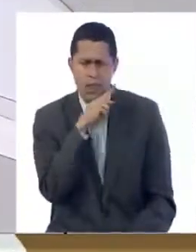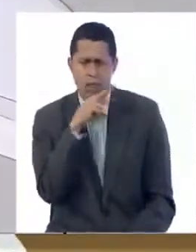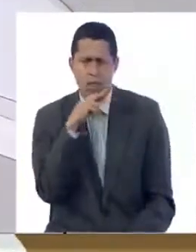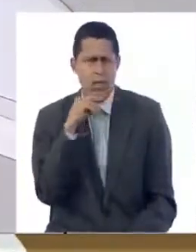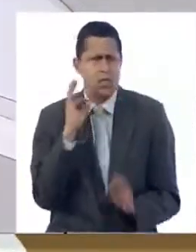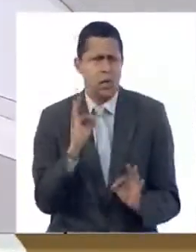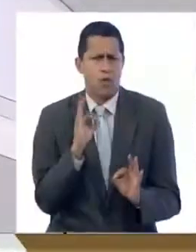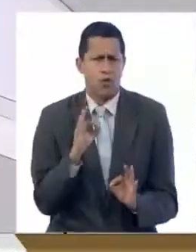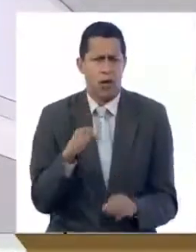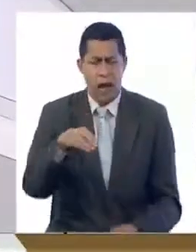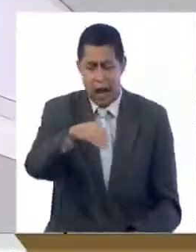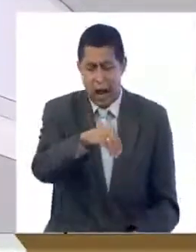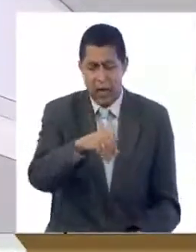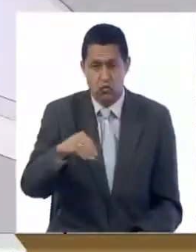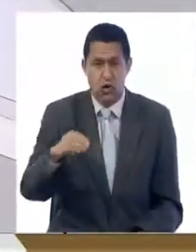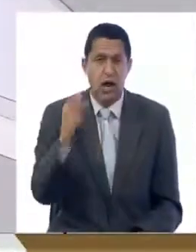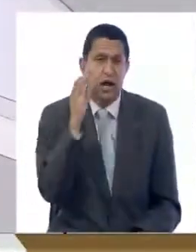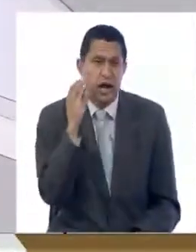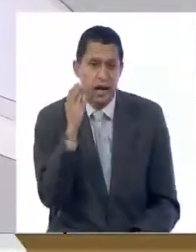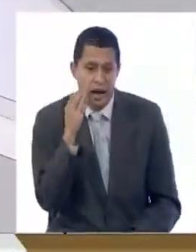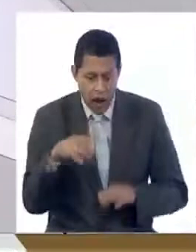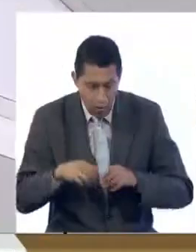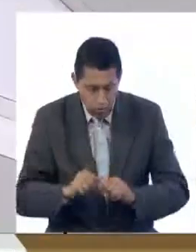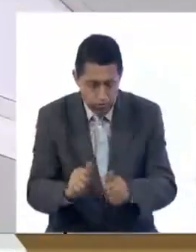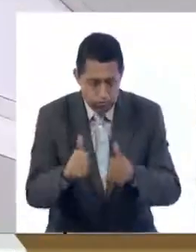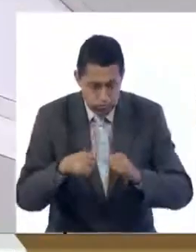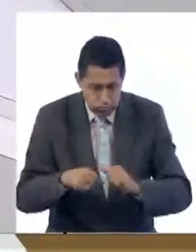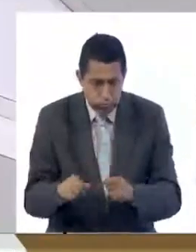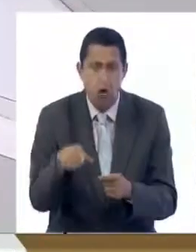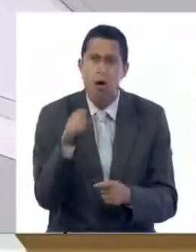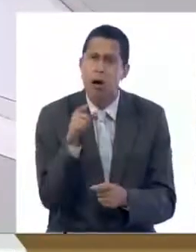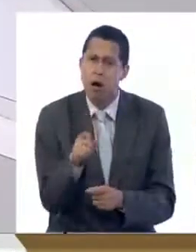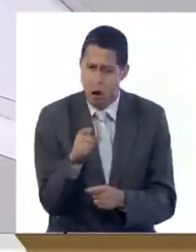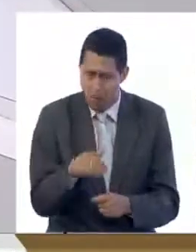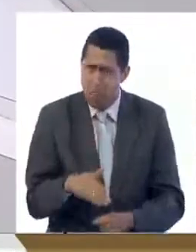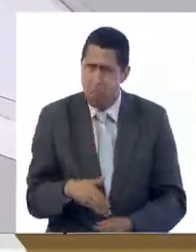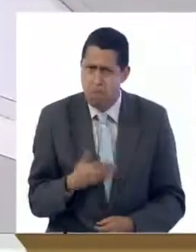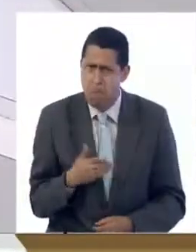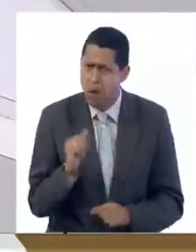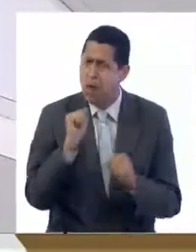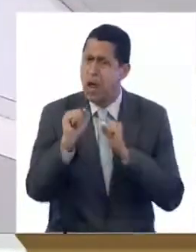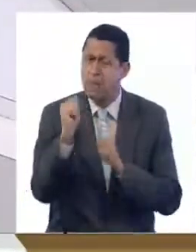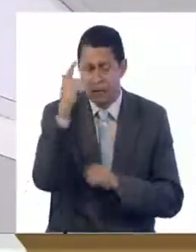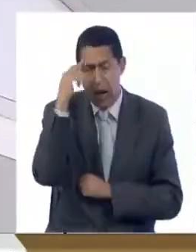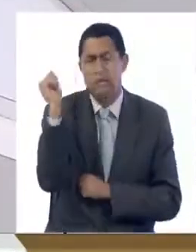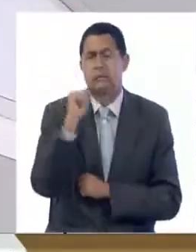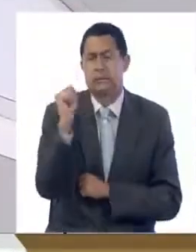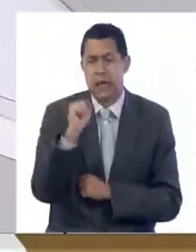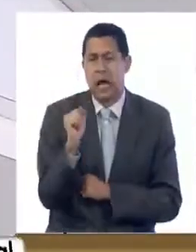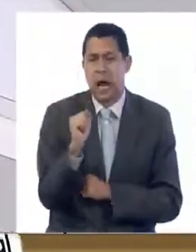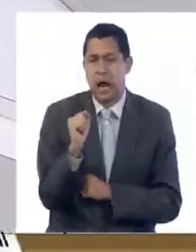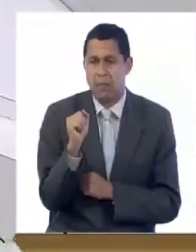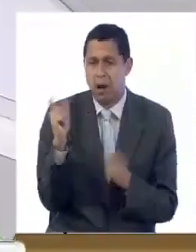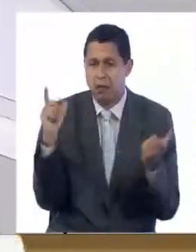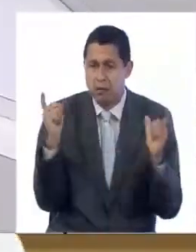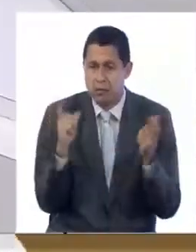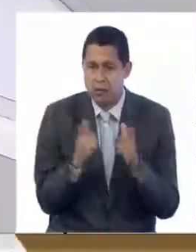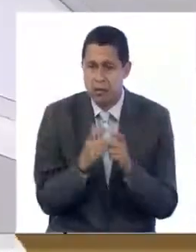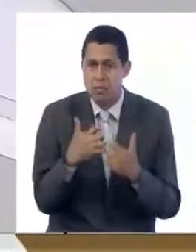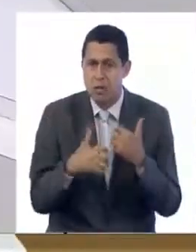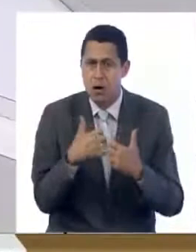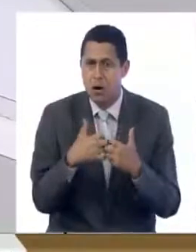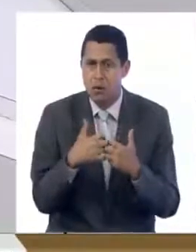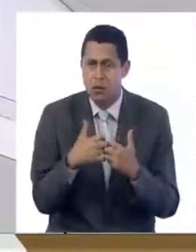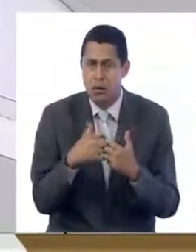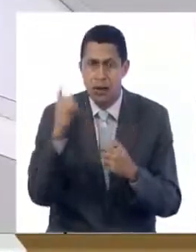que se obtiene de la mezcla del azúcar con la masa y manteca de cacao, capaces de prevenir el Alzheimer mediante la reducción del daño de las